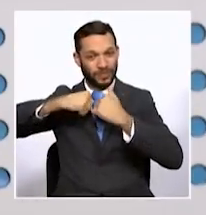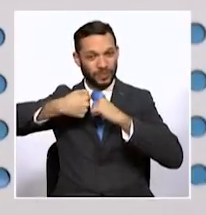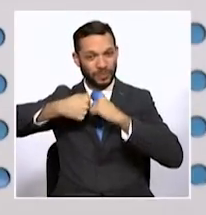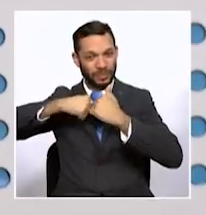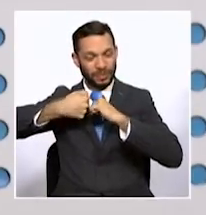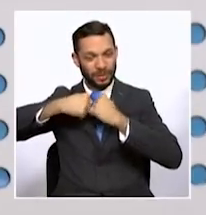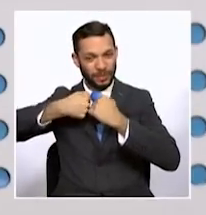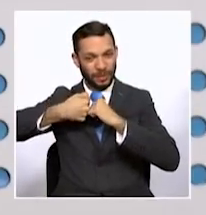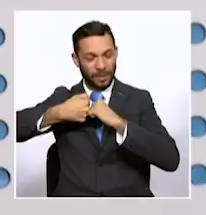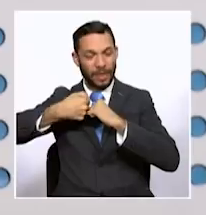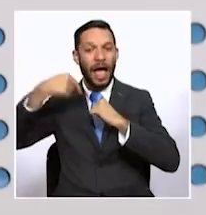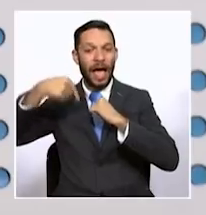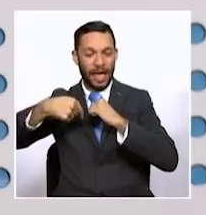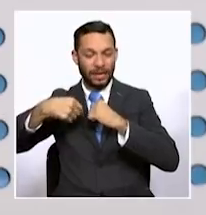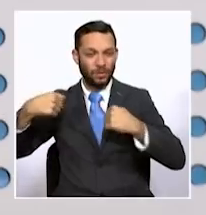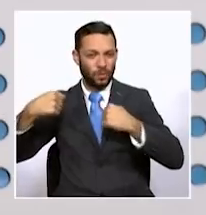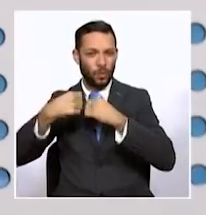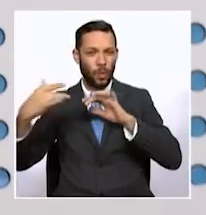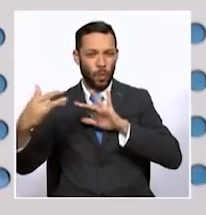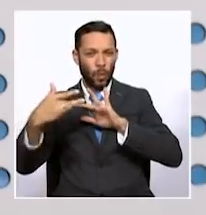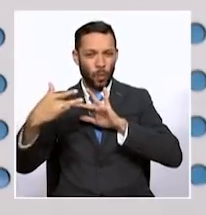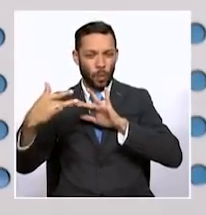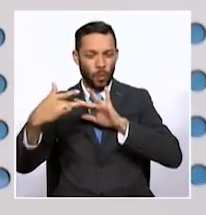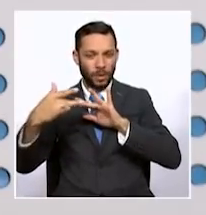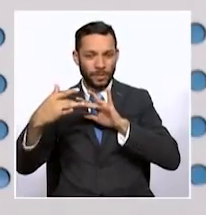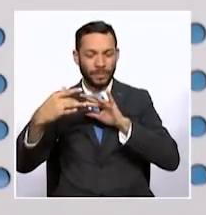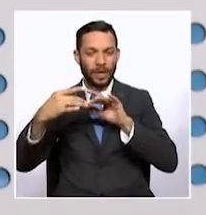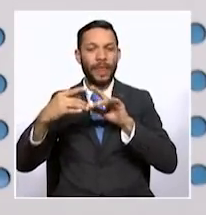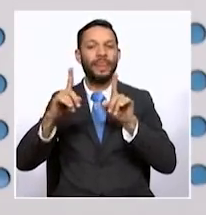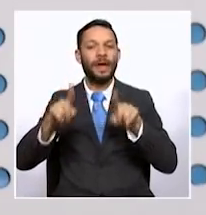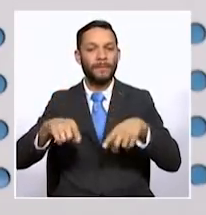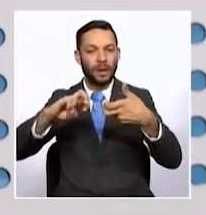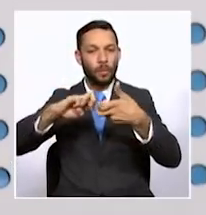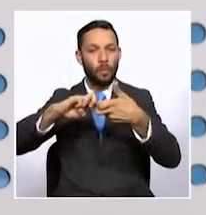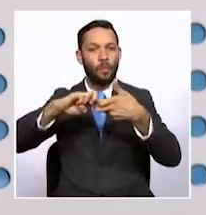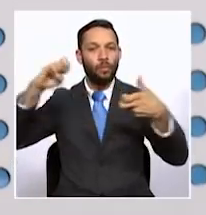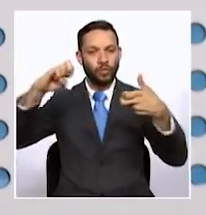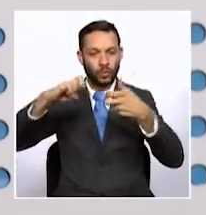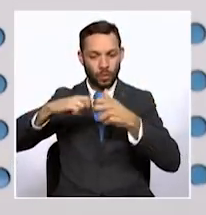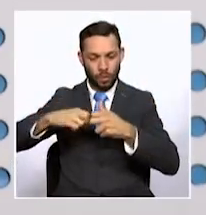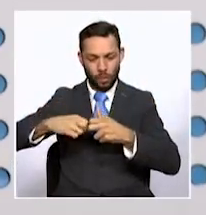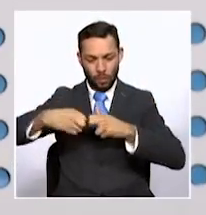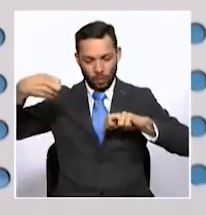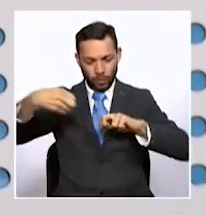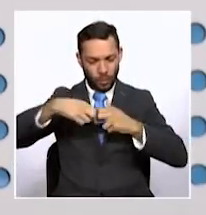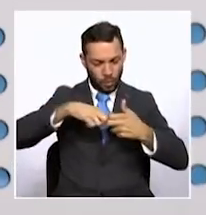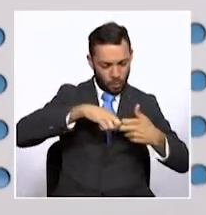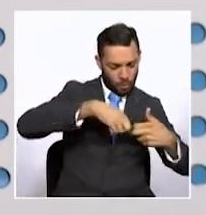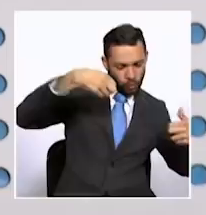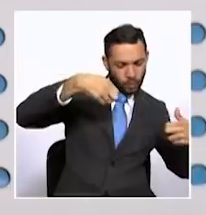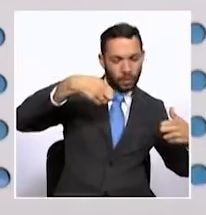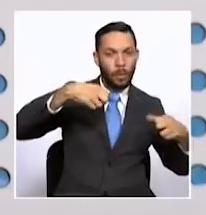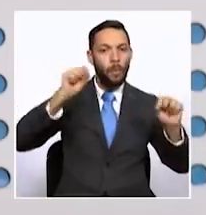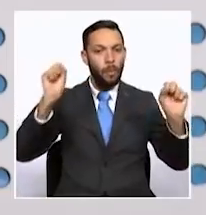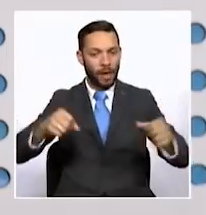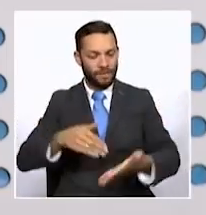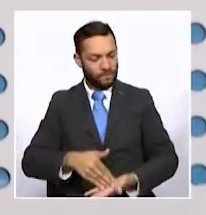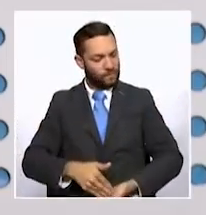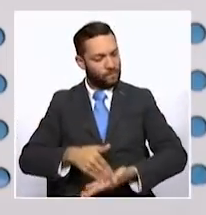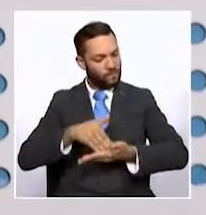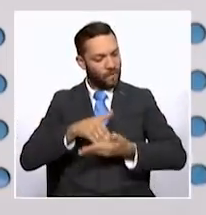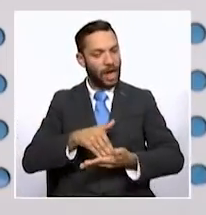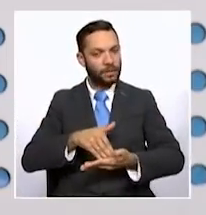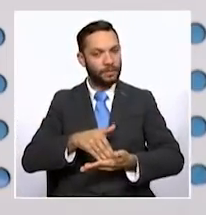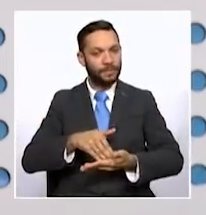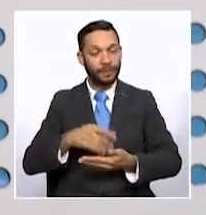una unión a través de los ligamentos cruzados, ligamentos colaterales y otro tipo de ligamentos que son los que le dan la estabilidad. Entonces, podemos ver, por ejemplo, en